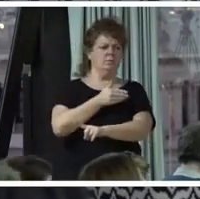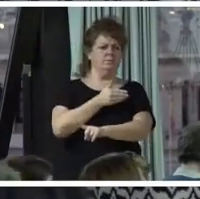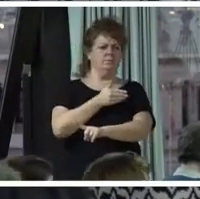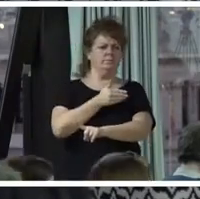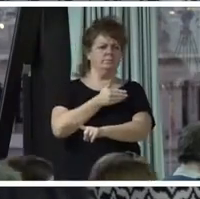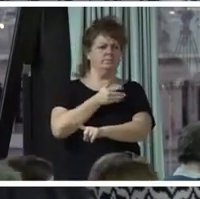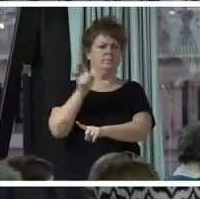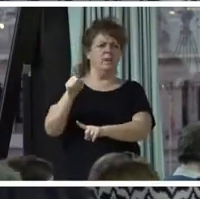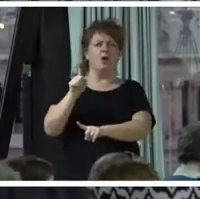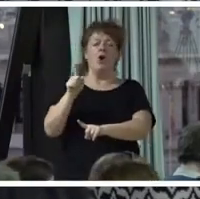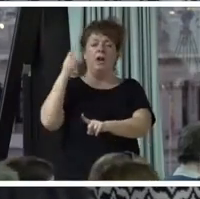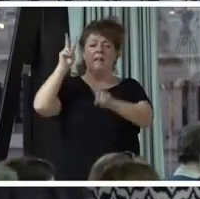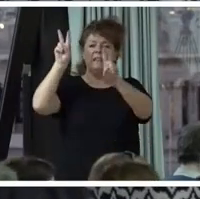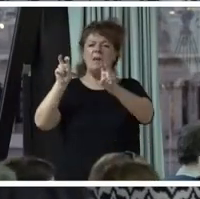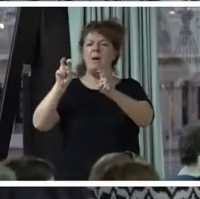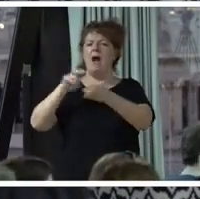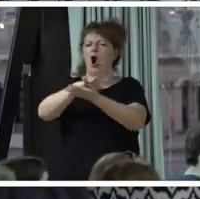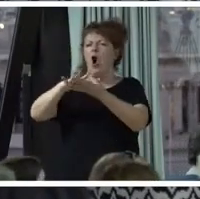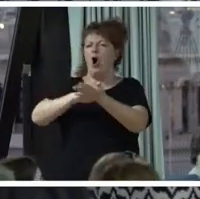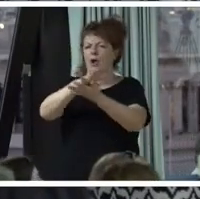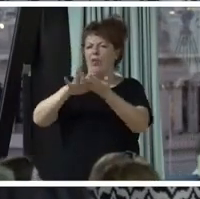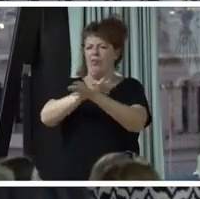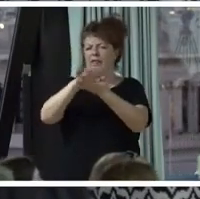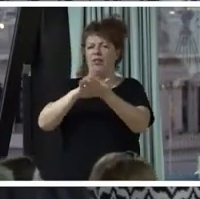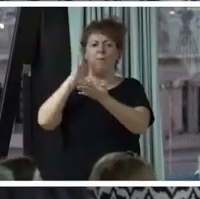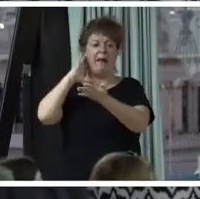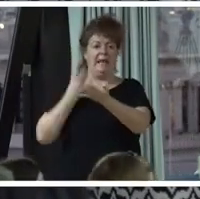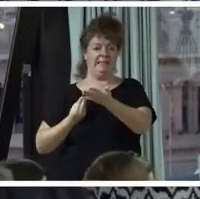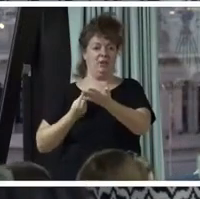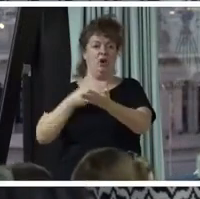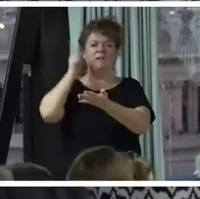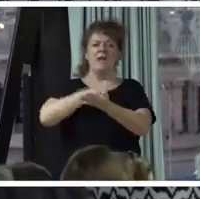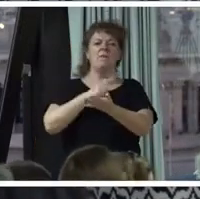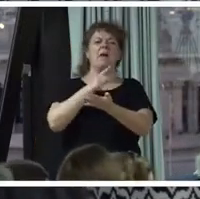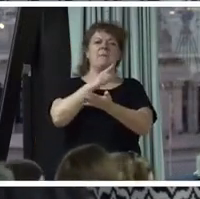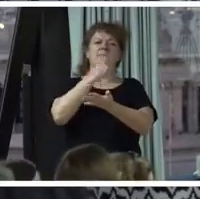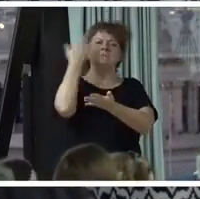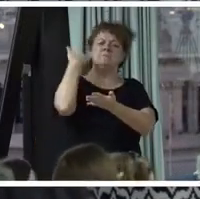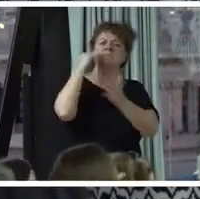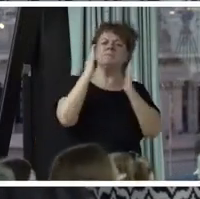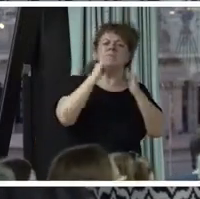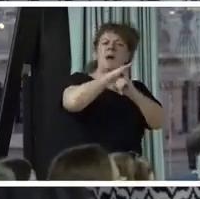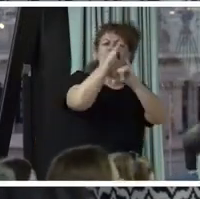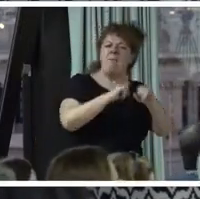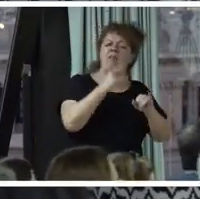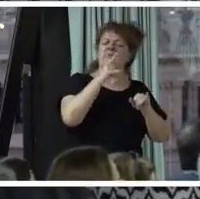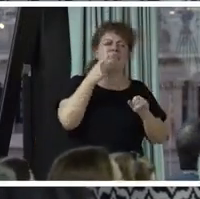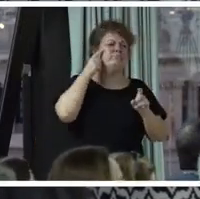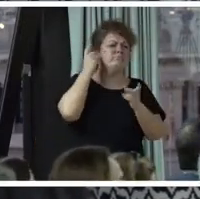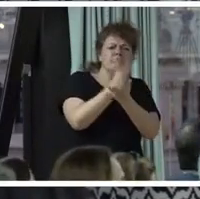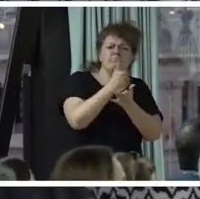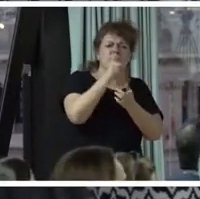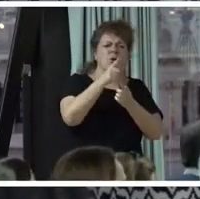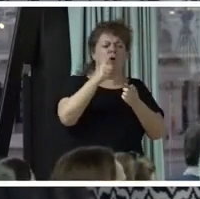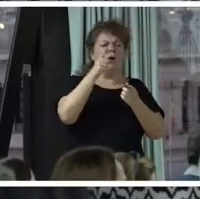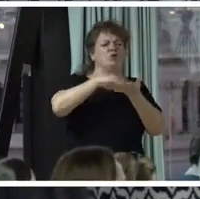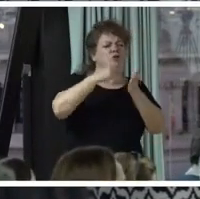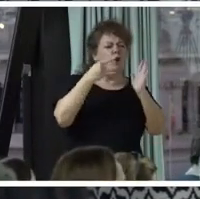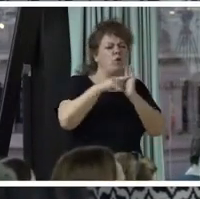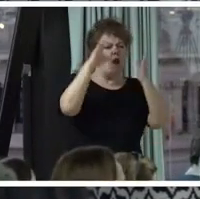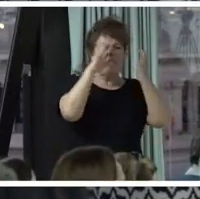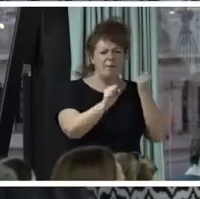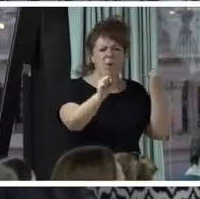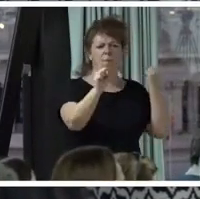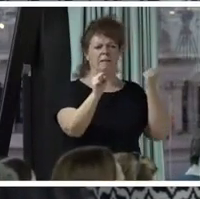con con esta cuestión no con el genocidio Israel en Palestina sino haber hablado de paz y haber abogado por las soluciones diplomáticas y por